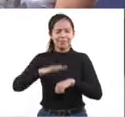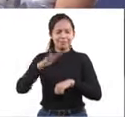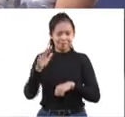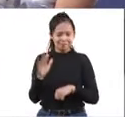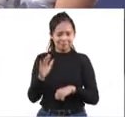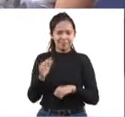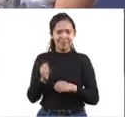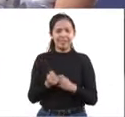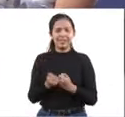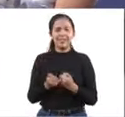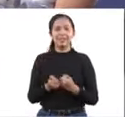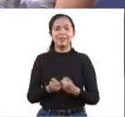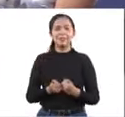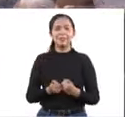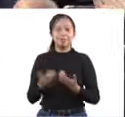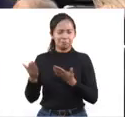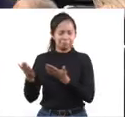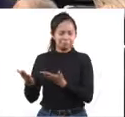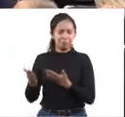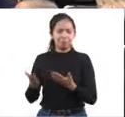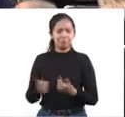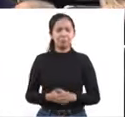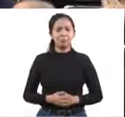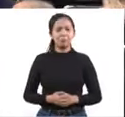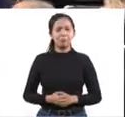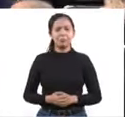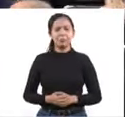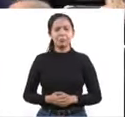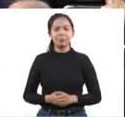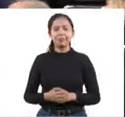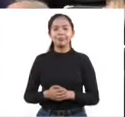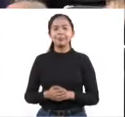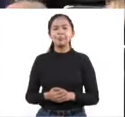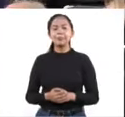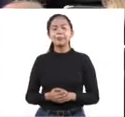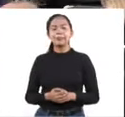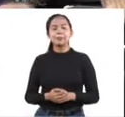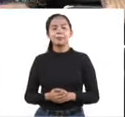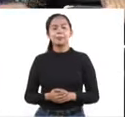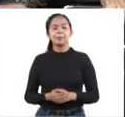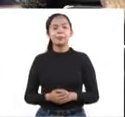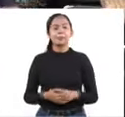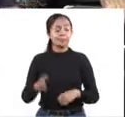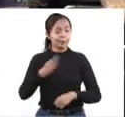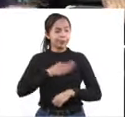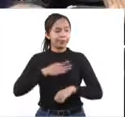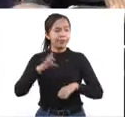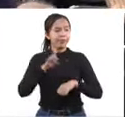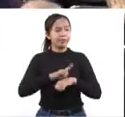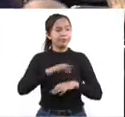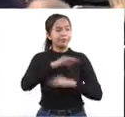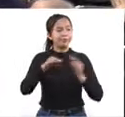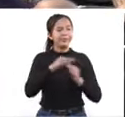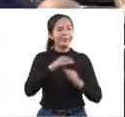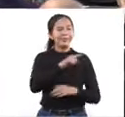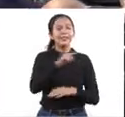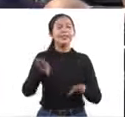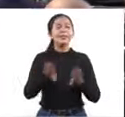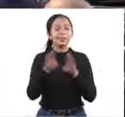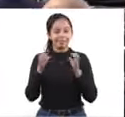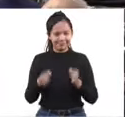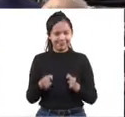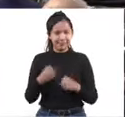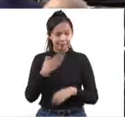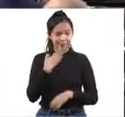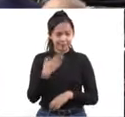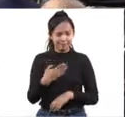a la doctora este libro. Adelante. Gracias, profe. Buenos días a todos, ¿cómo están?